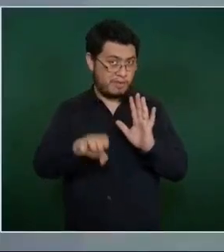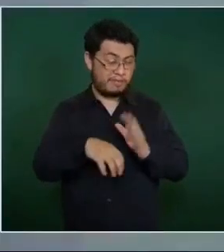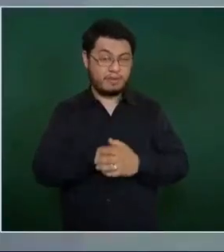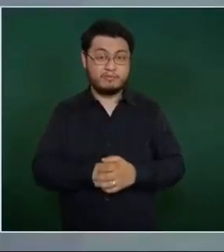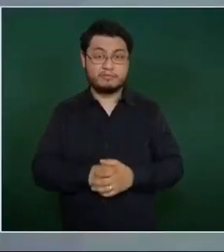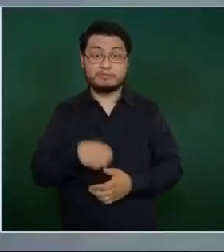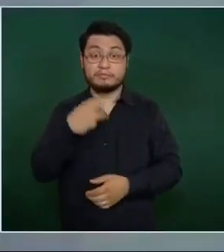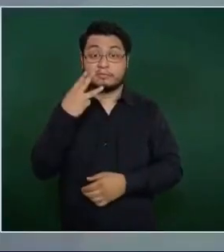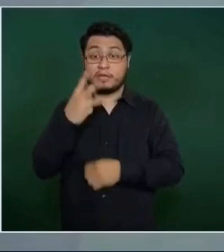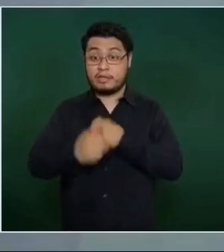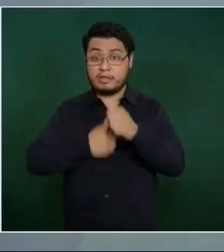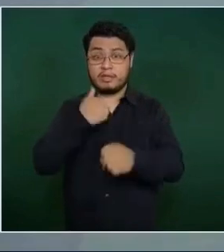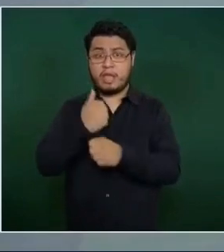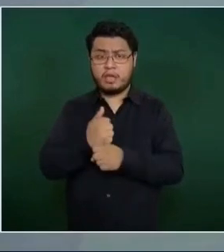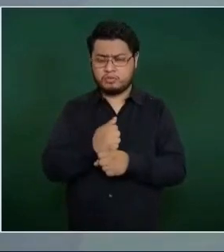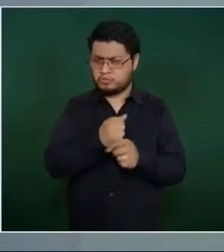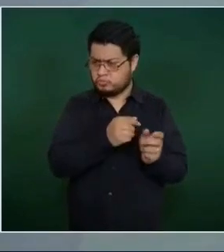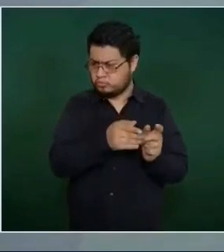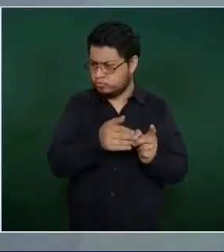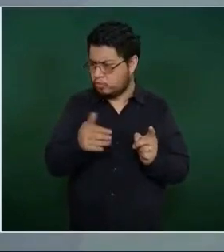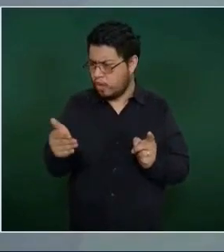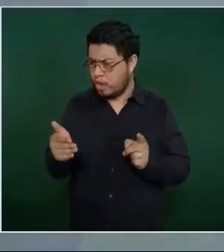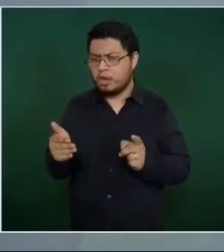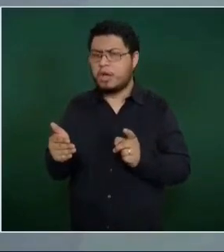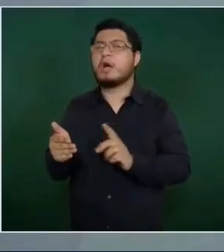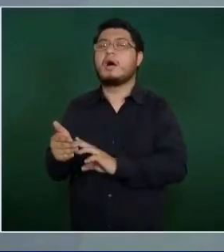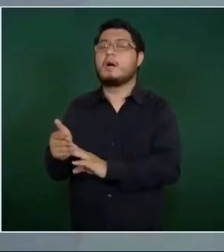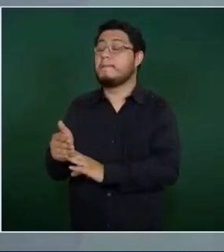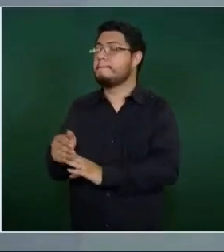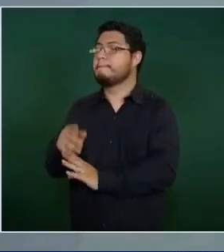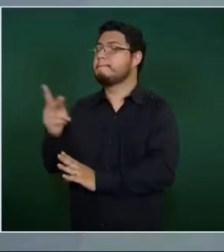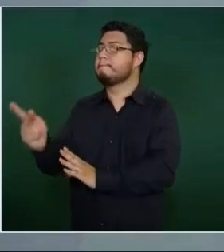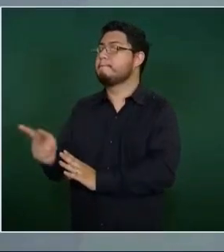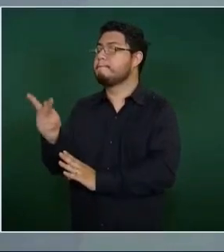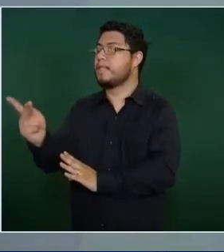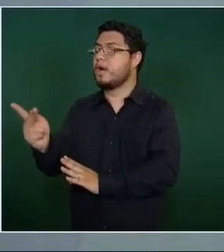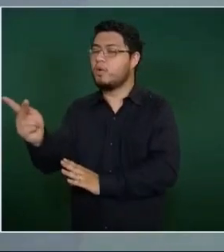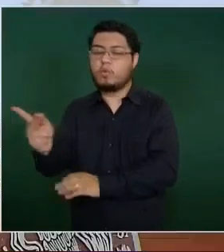se puede llevar a cabo una consulta